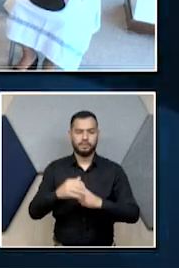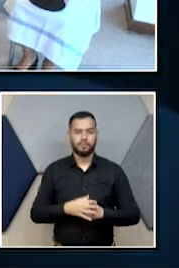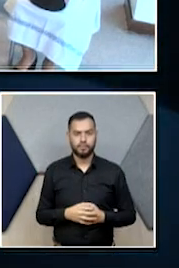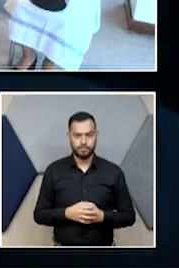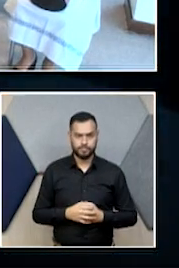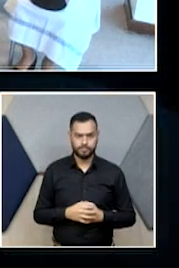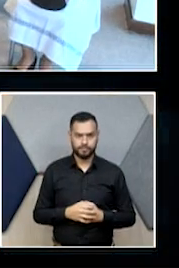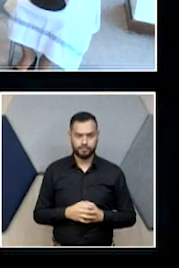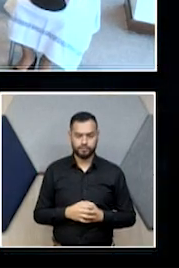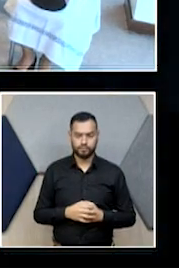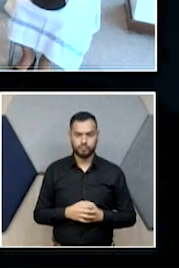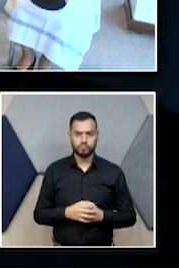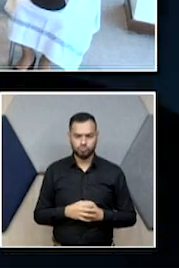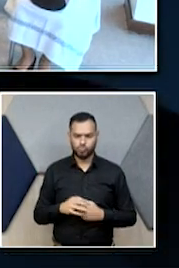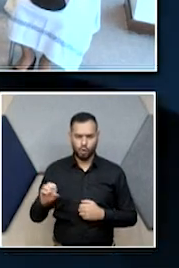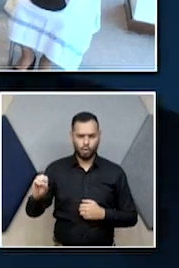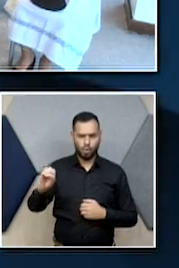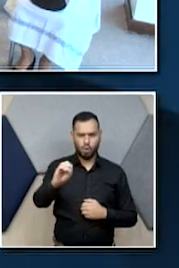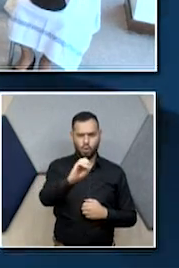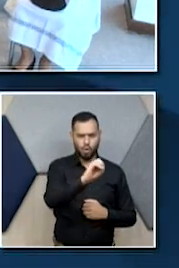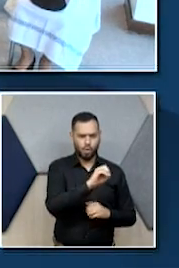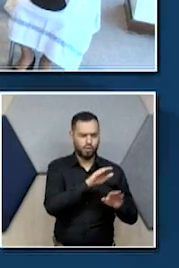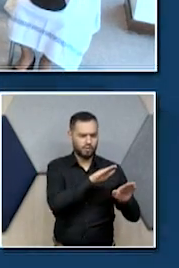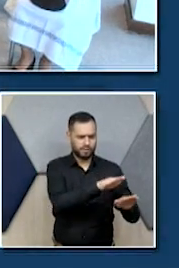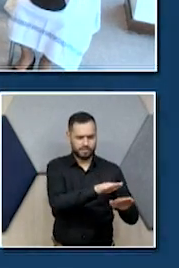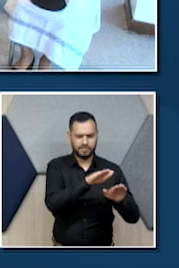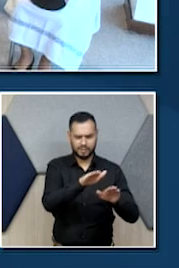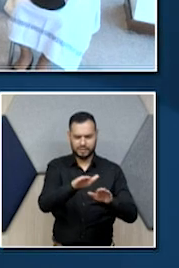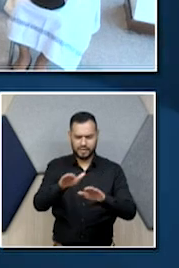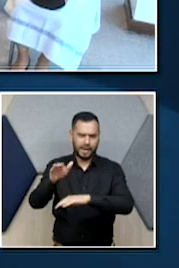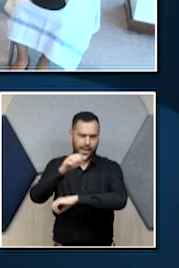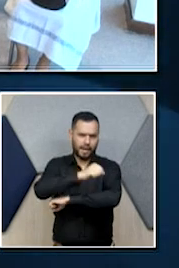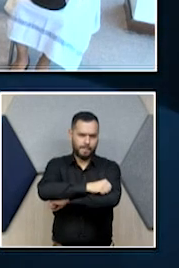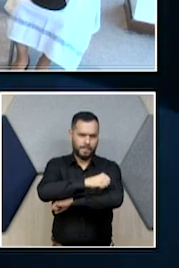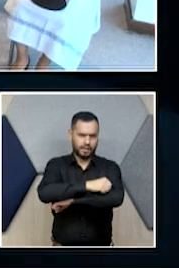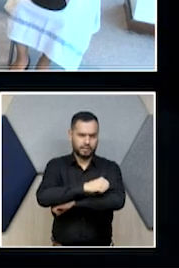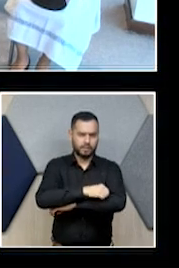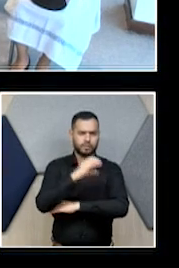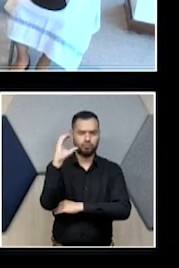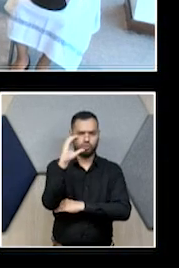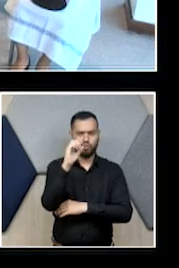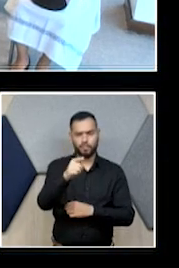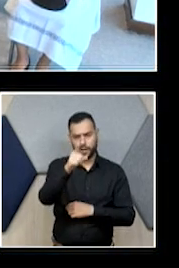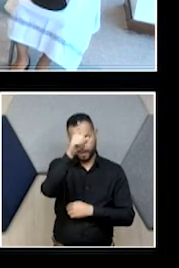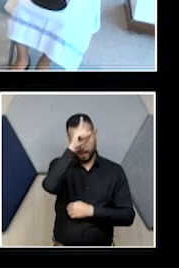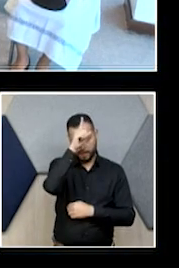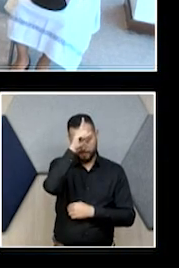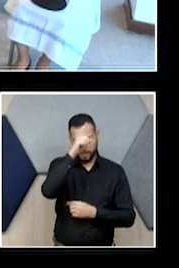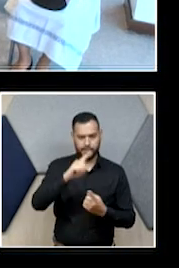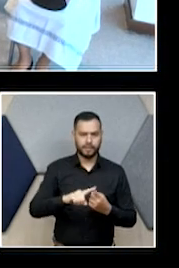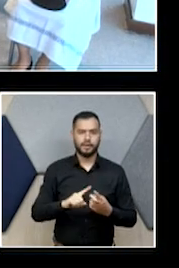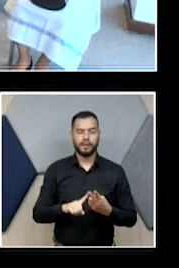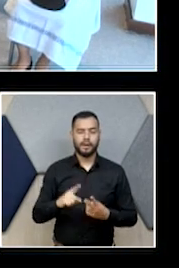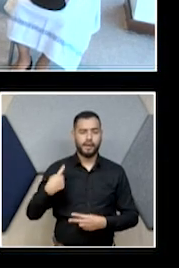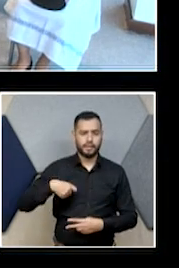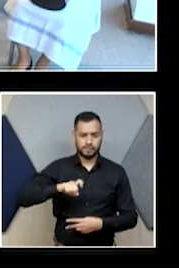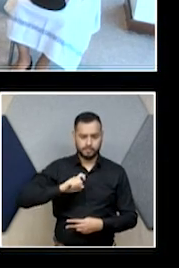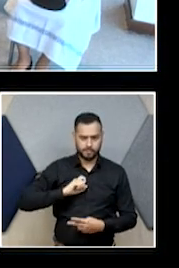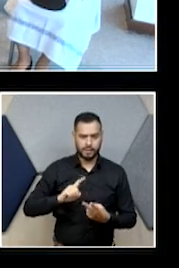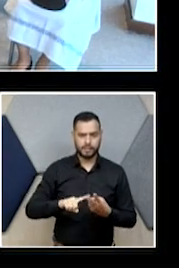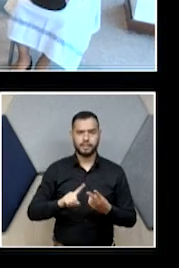señores representantes de las embajadas en Colombia, de Alemania, España, Estados